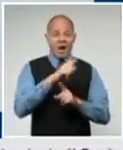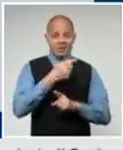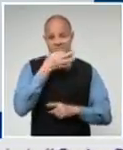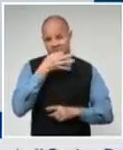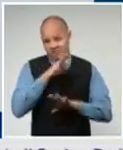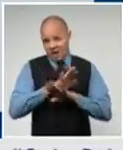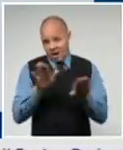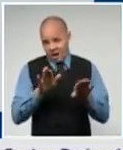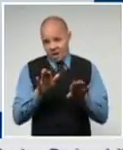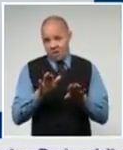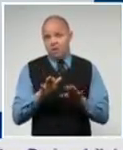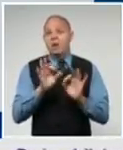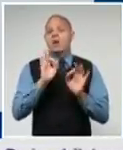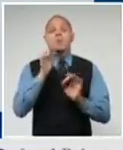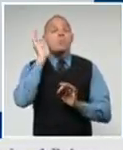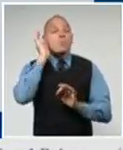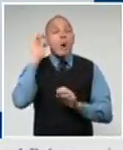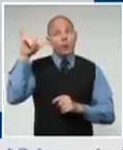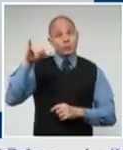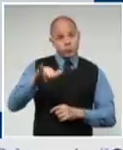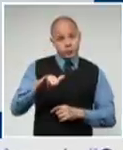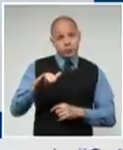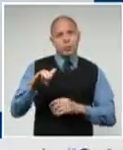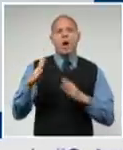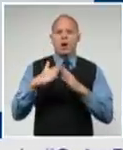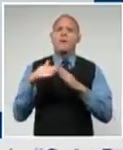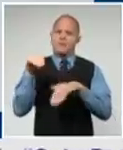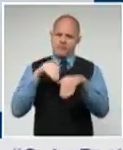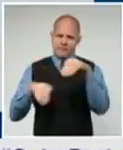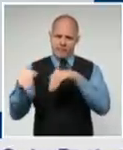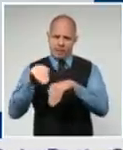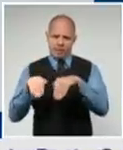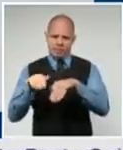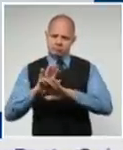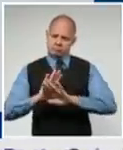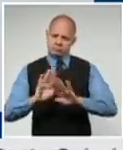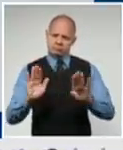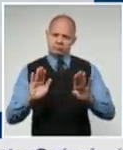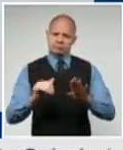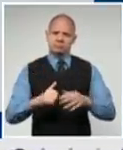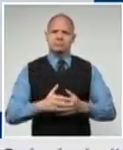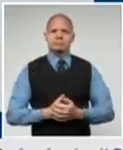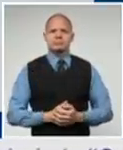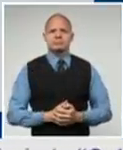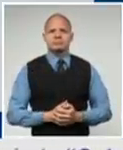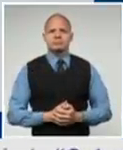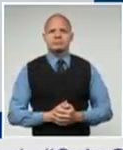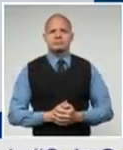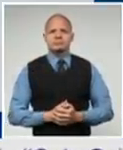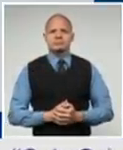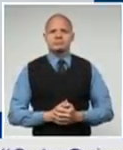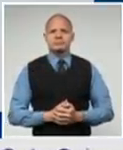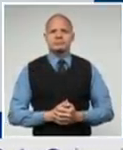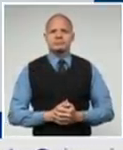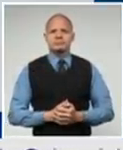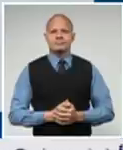el caso de Playa, el paciente diagnosticado en el municipio de Playa, pues pertenece a,